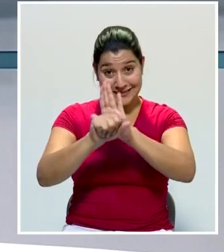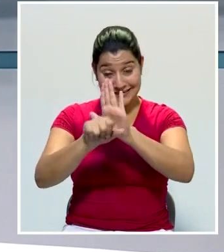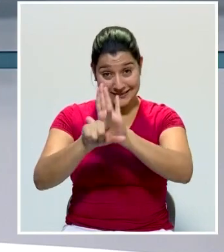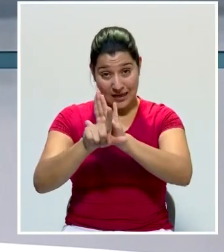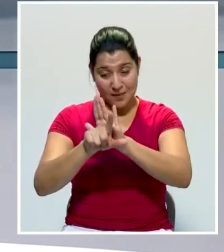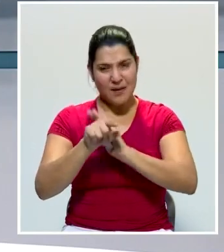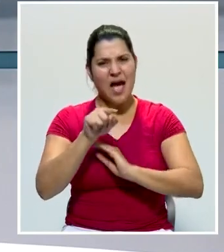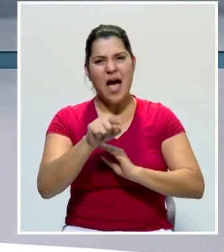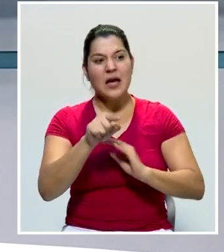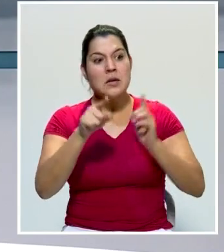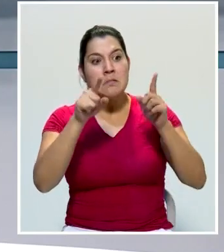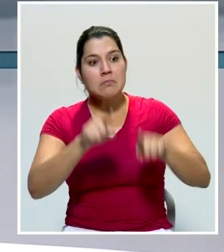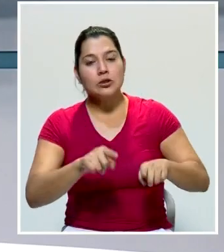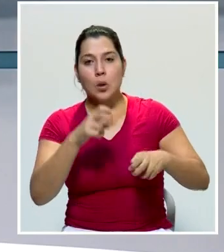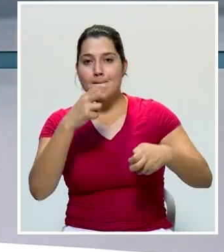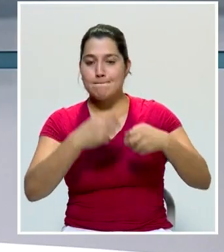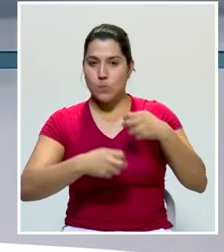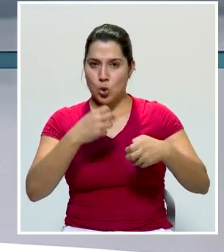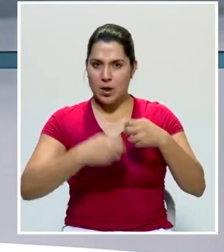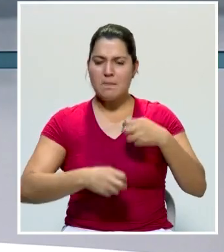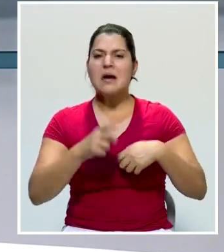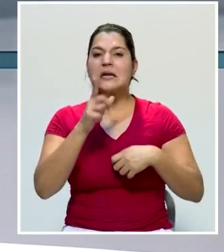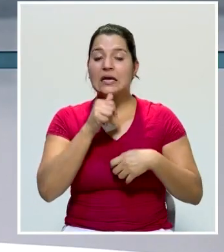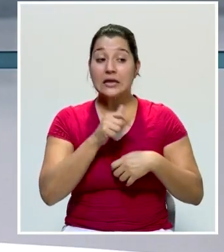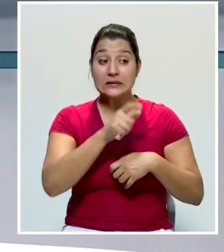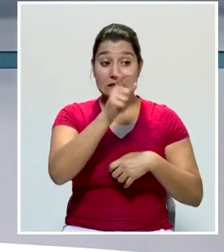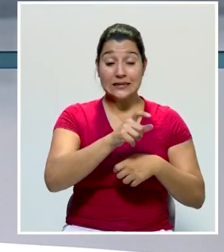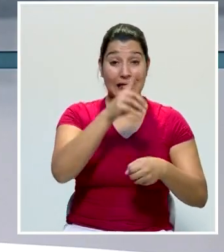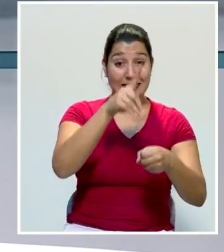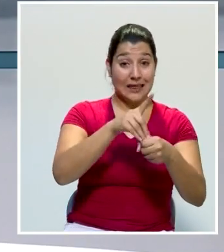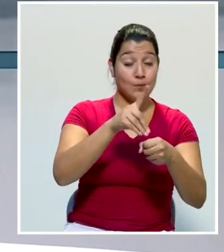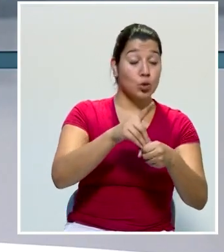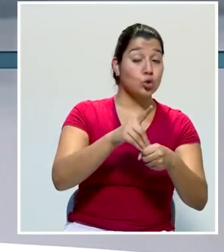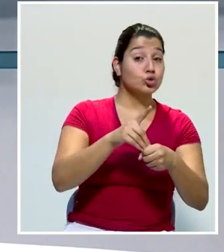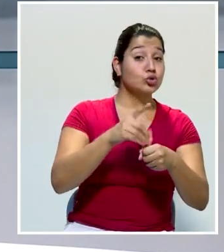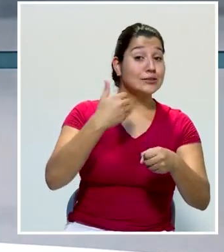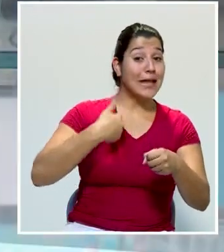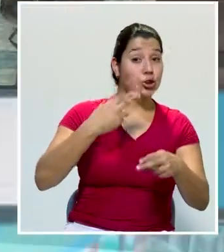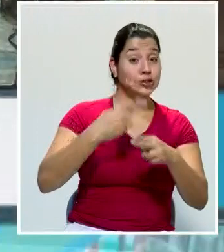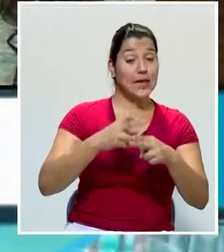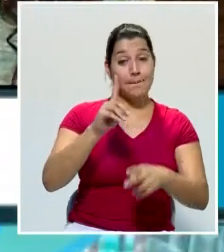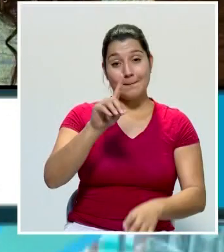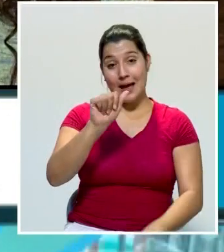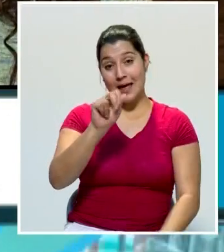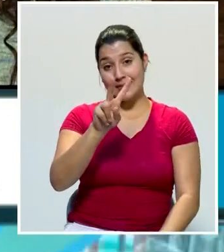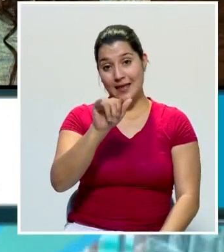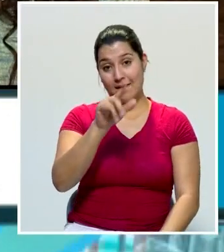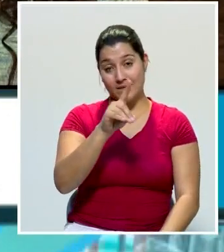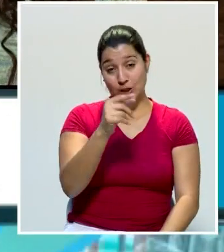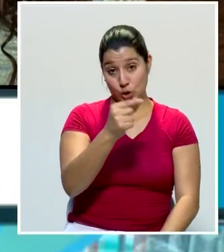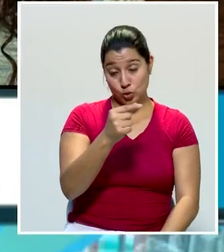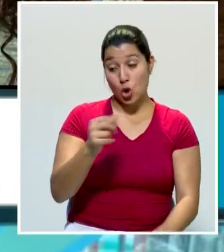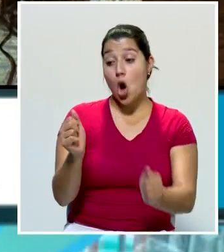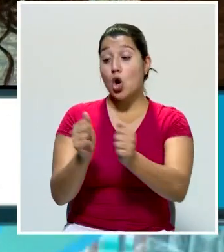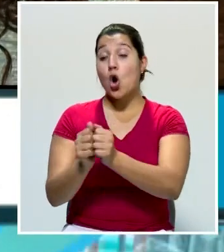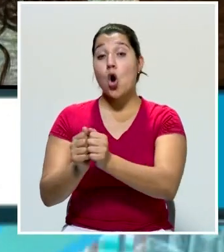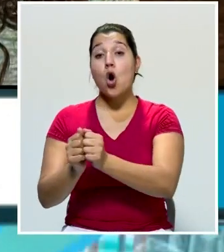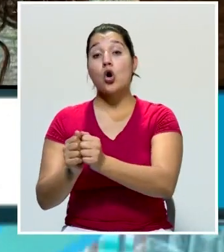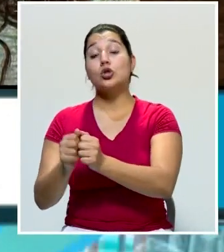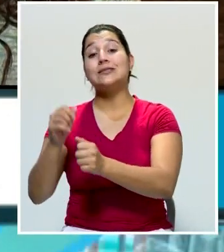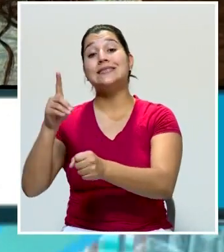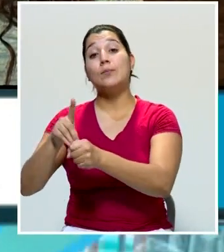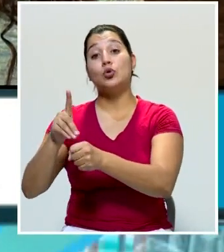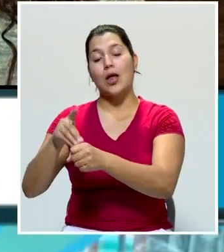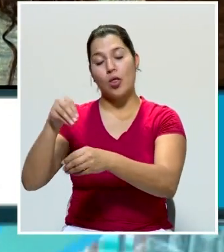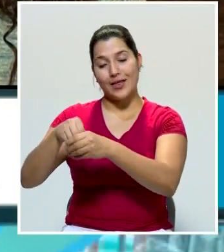donde ocurrió un altercado entre el diputado David Gurzón y un asesor de la fracción del